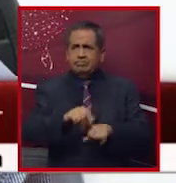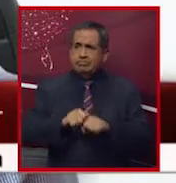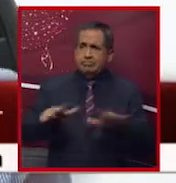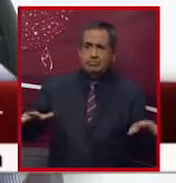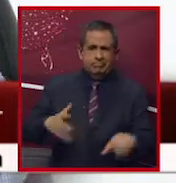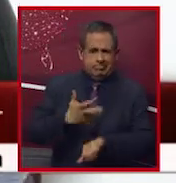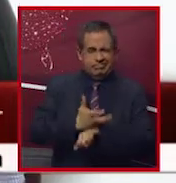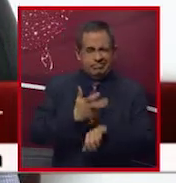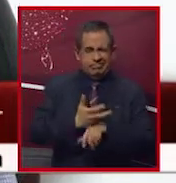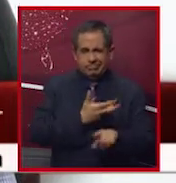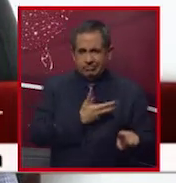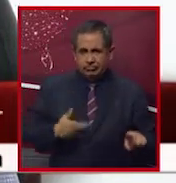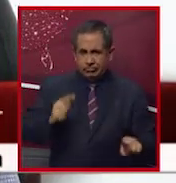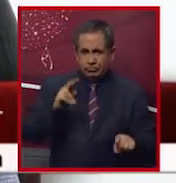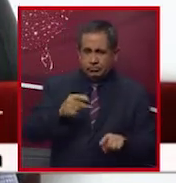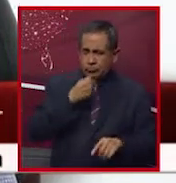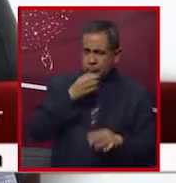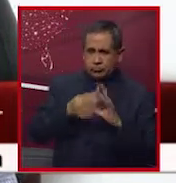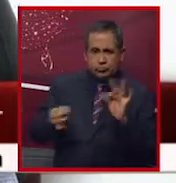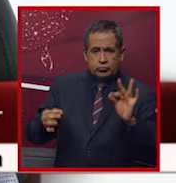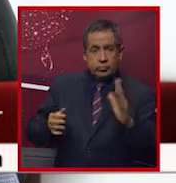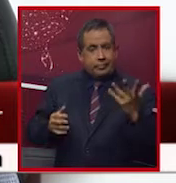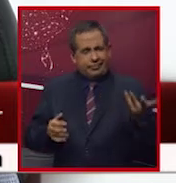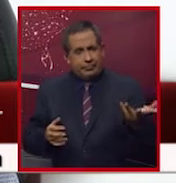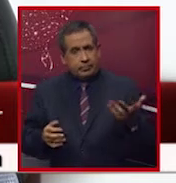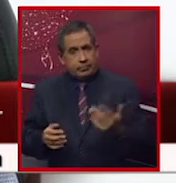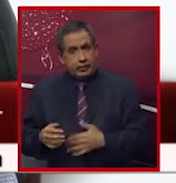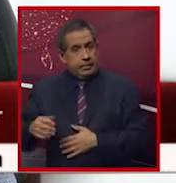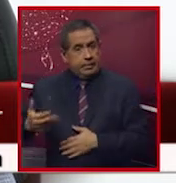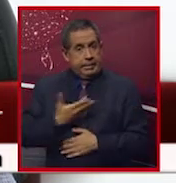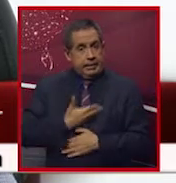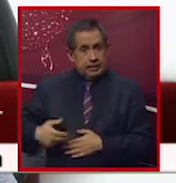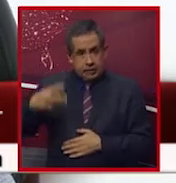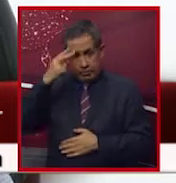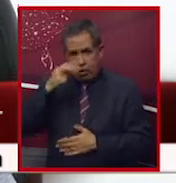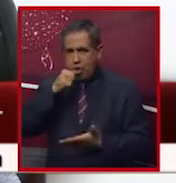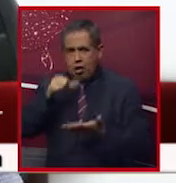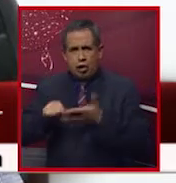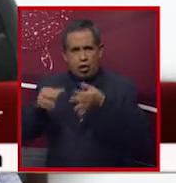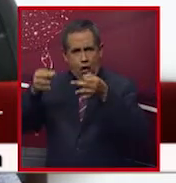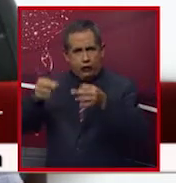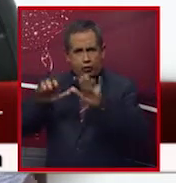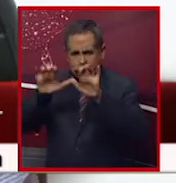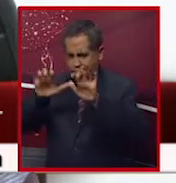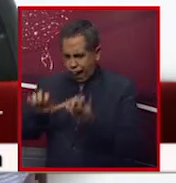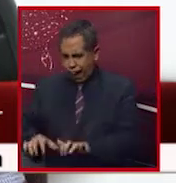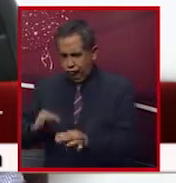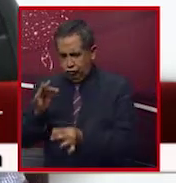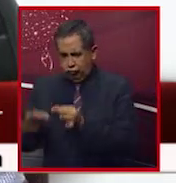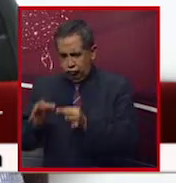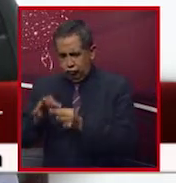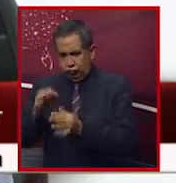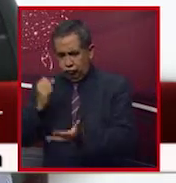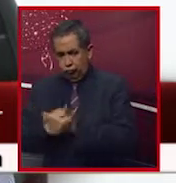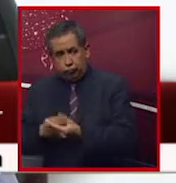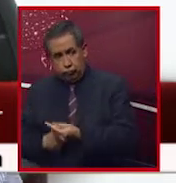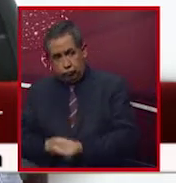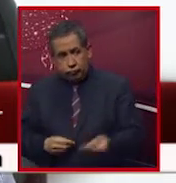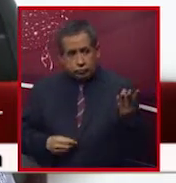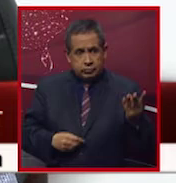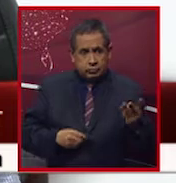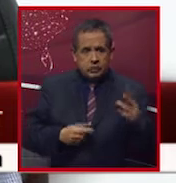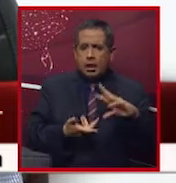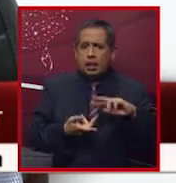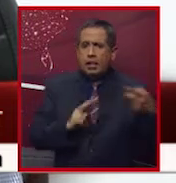Unidos a la carta enviada el día de ayer por el gobierno de la República.